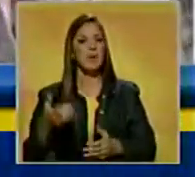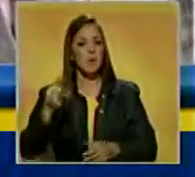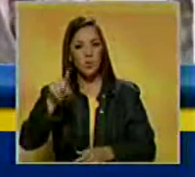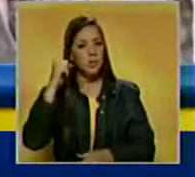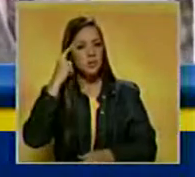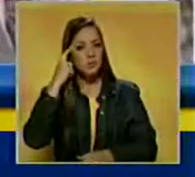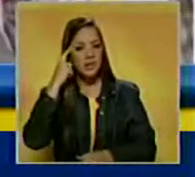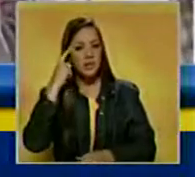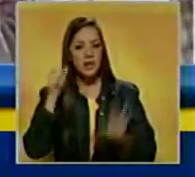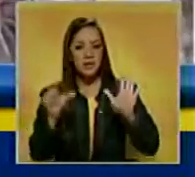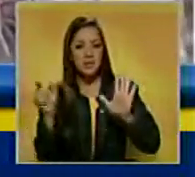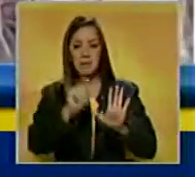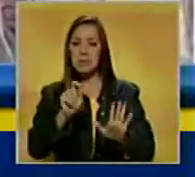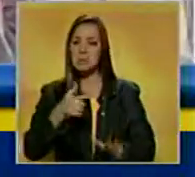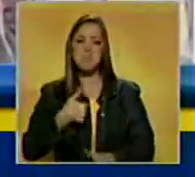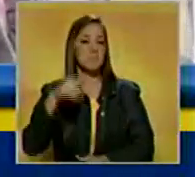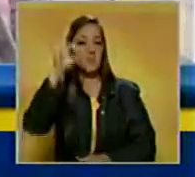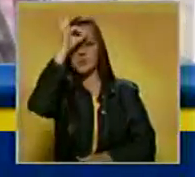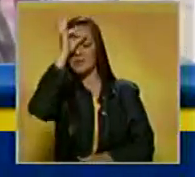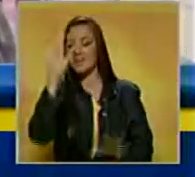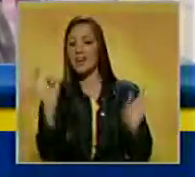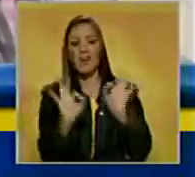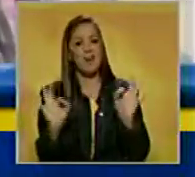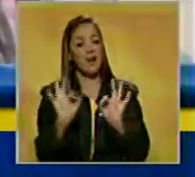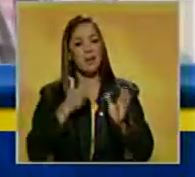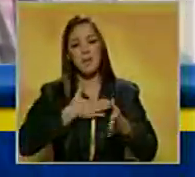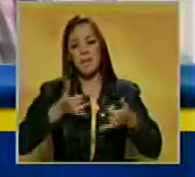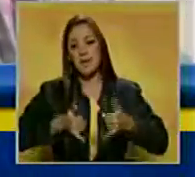sabía nada? Hace 6 meses no sé de ella.